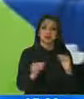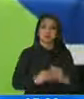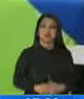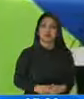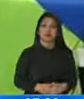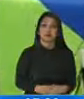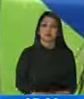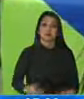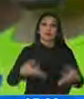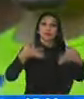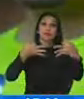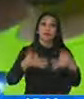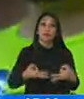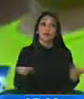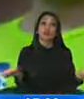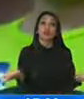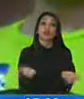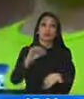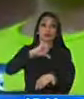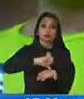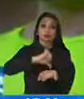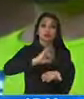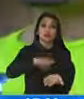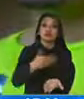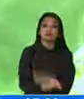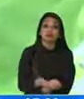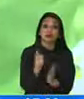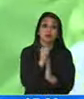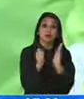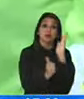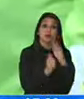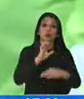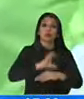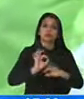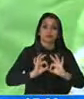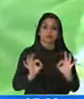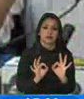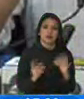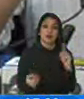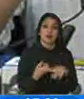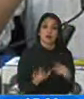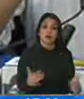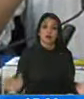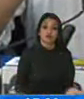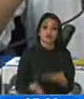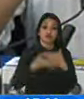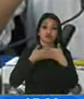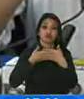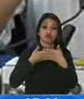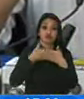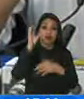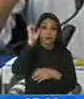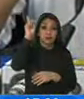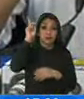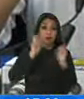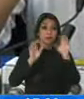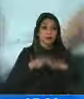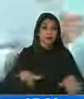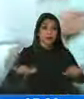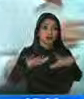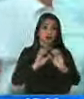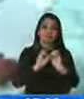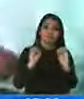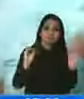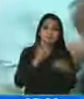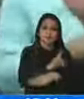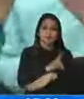no se ha confirmado a qué ciudad llegará el expresidente ni su agenda en Ecuador. Hasta el cierre de esta edición no se registraban reacciones por parte del régimen o de